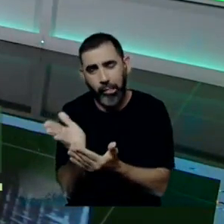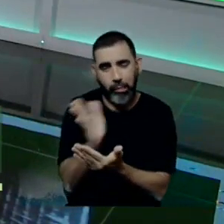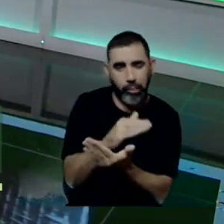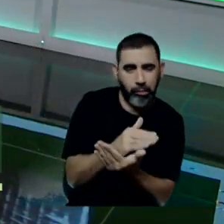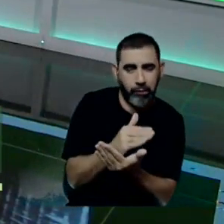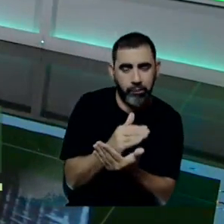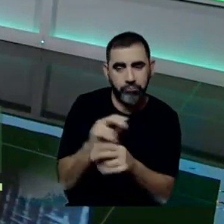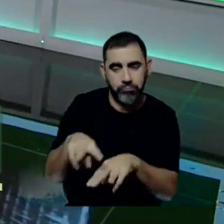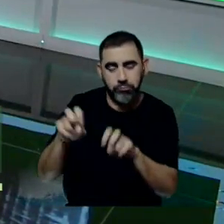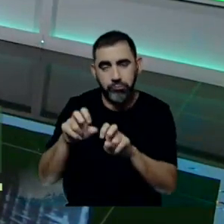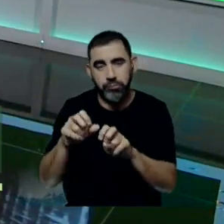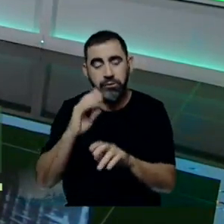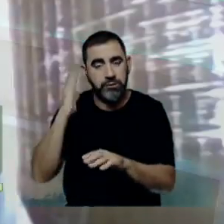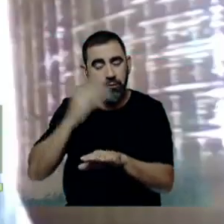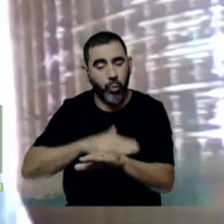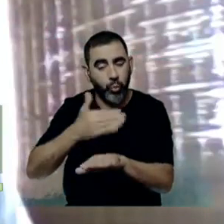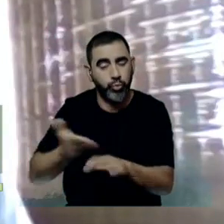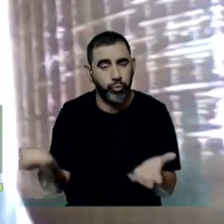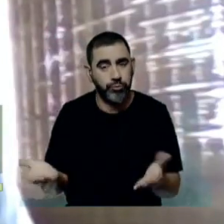analizar parámetros y sacar conclusiones?